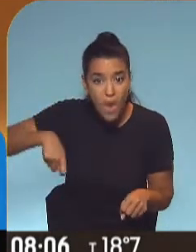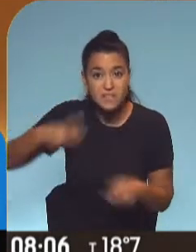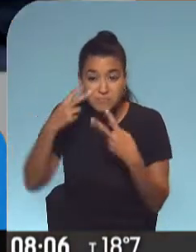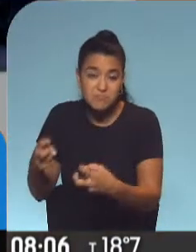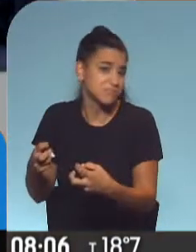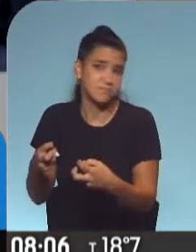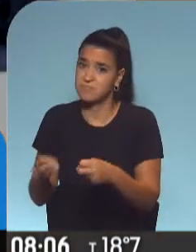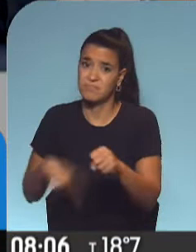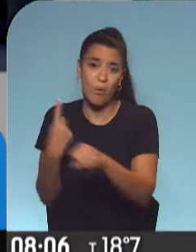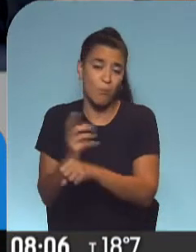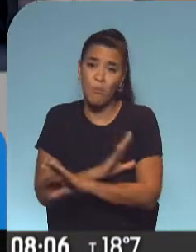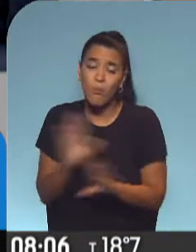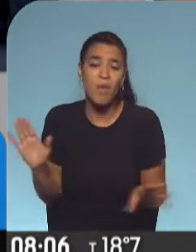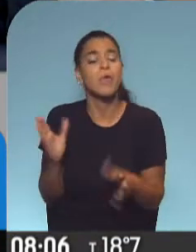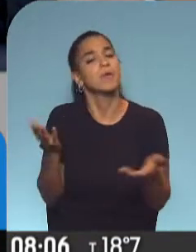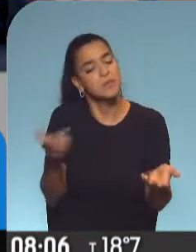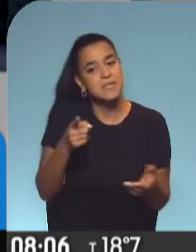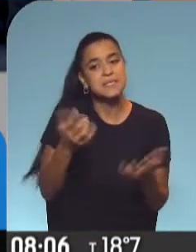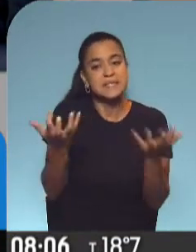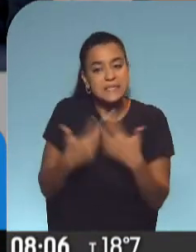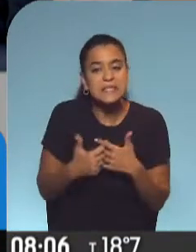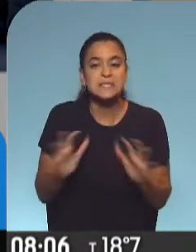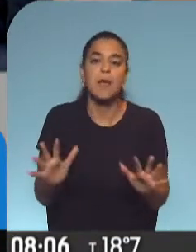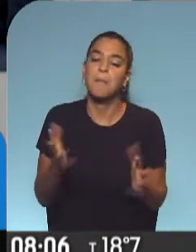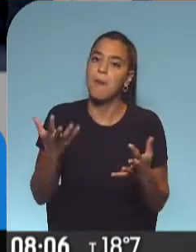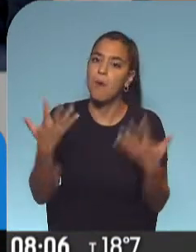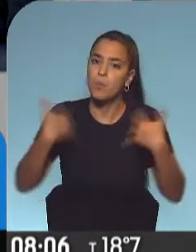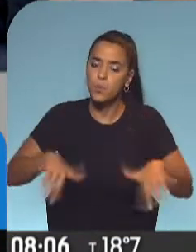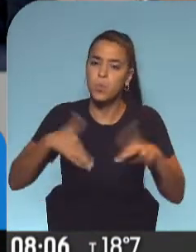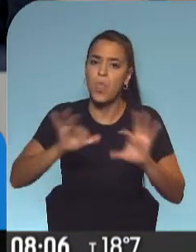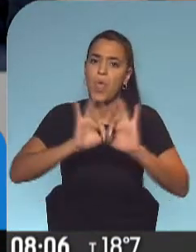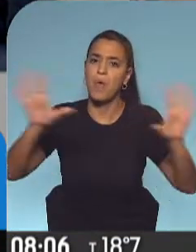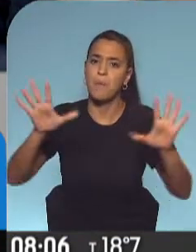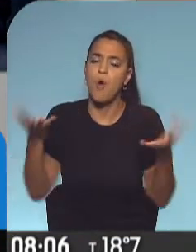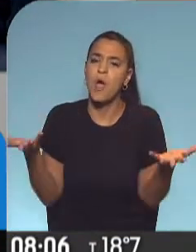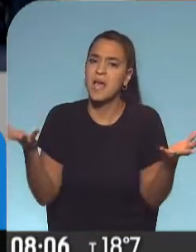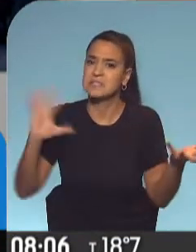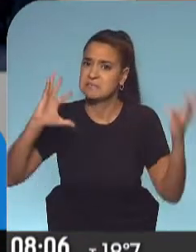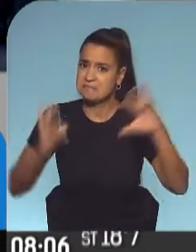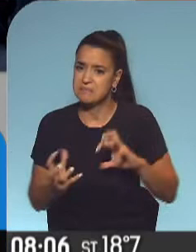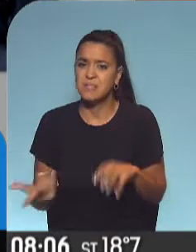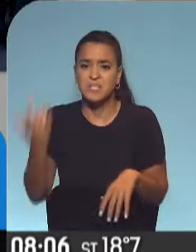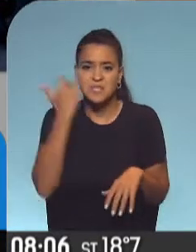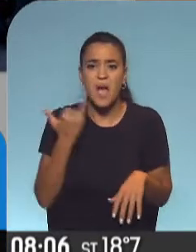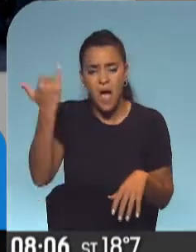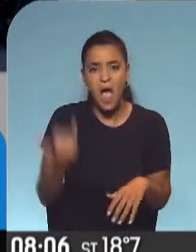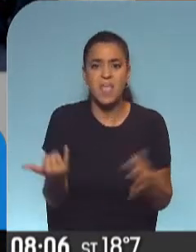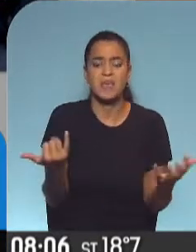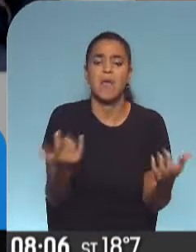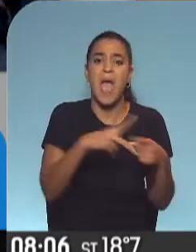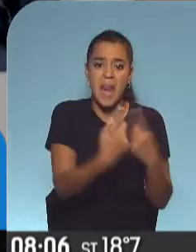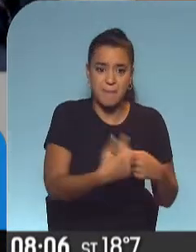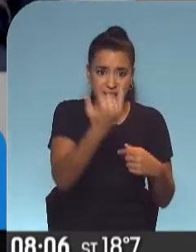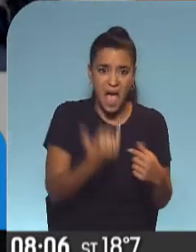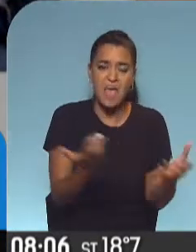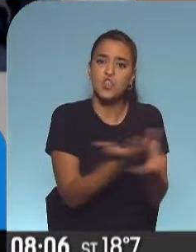investigador. Entonces, y este es un sistema que está haciendo un daño muy grande a la democracia. Ya tenemos la herramienta, tenemos el código, tenemos la